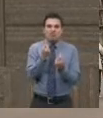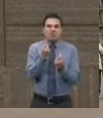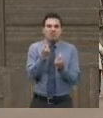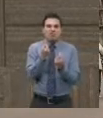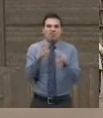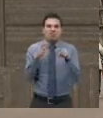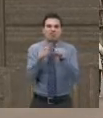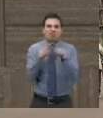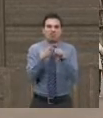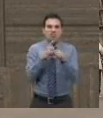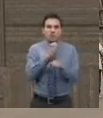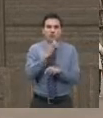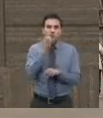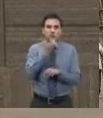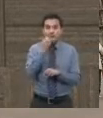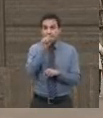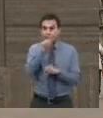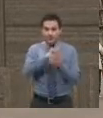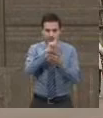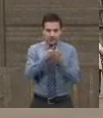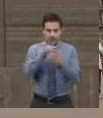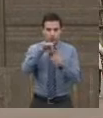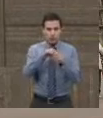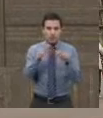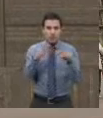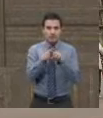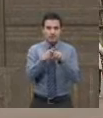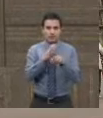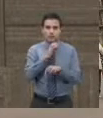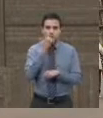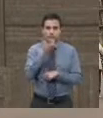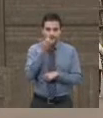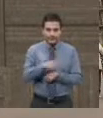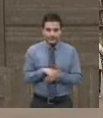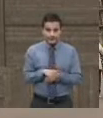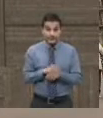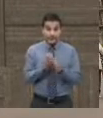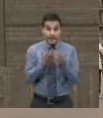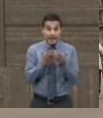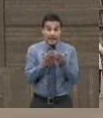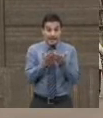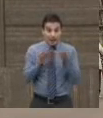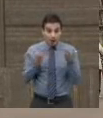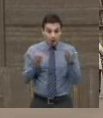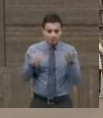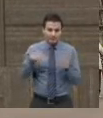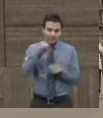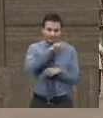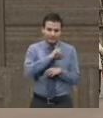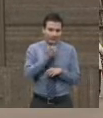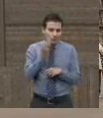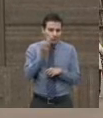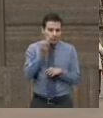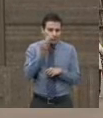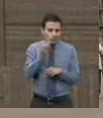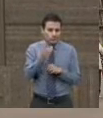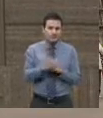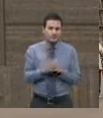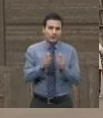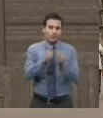y, por supuesto, a las leyes electorales. Hoy lo que estamos viendo es que hay un